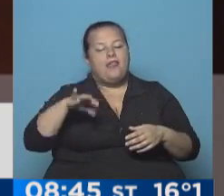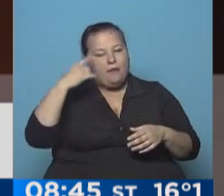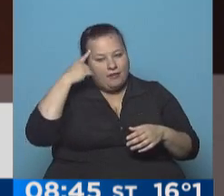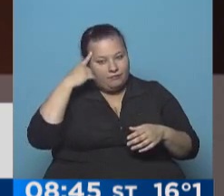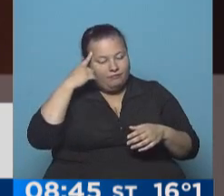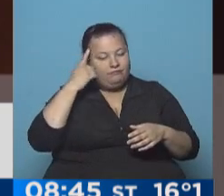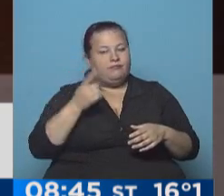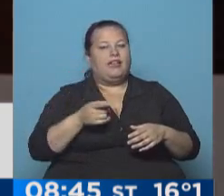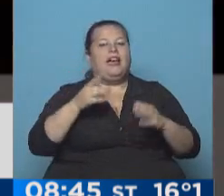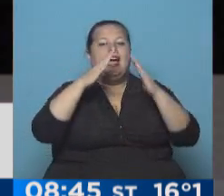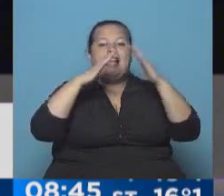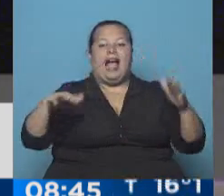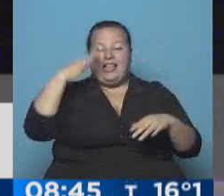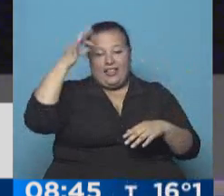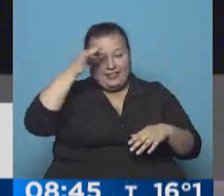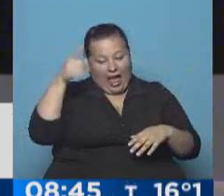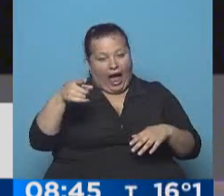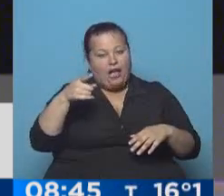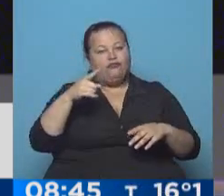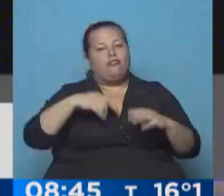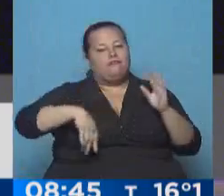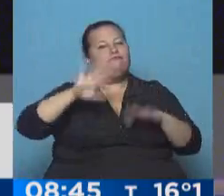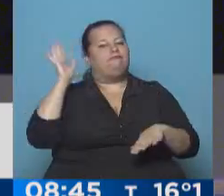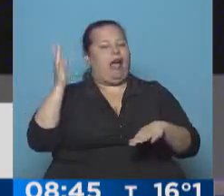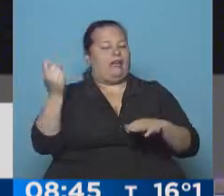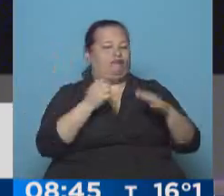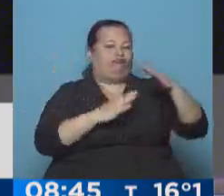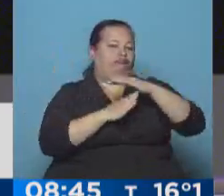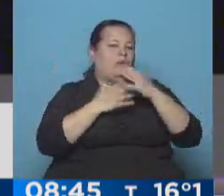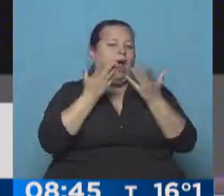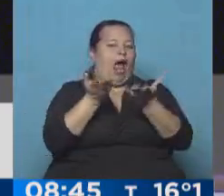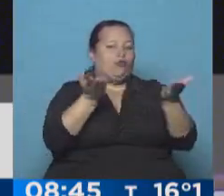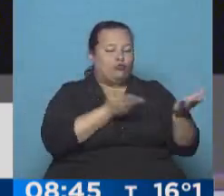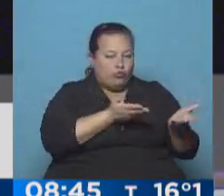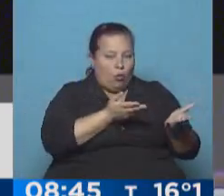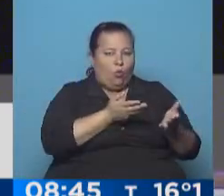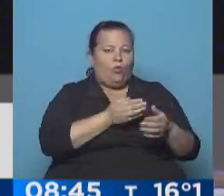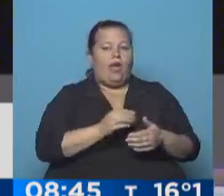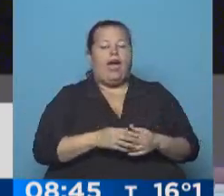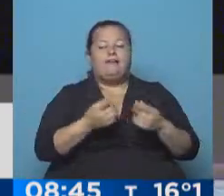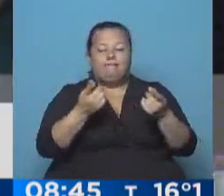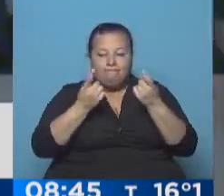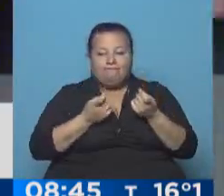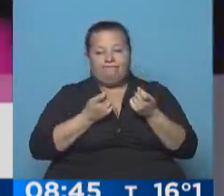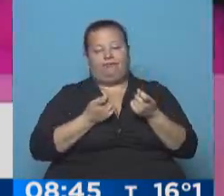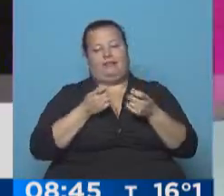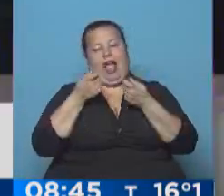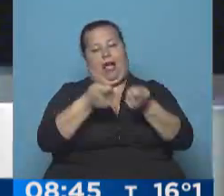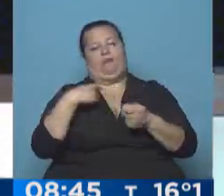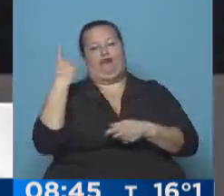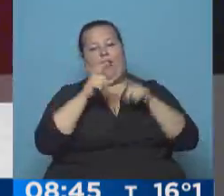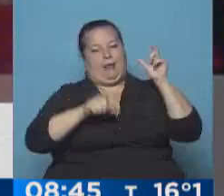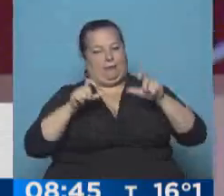conciencia que la casa del teatro es una de las tantas instituciones de bien público que necesitan del apoyo del